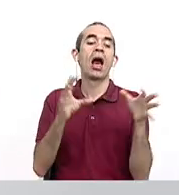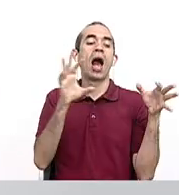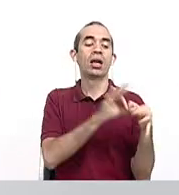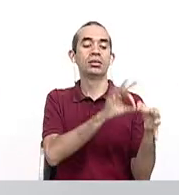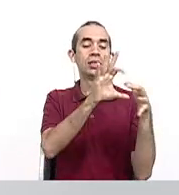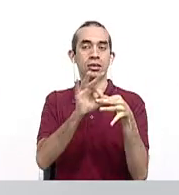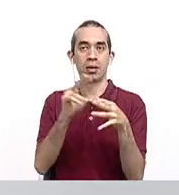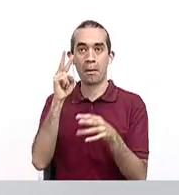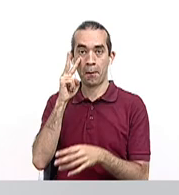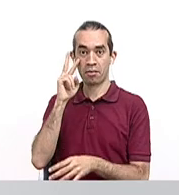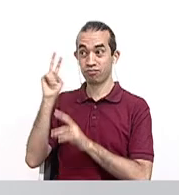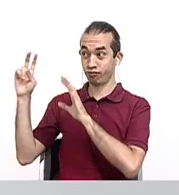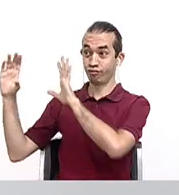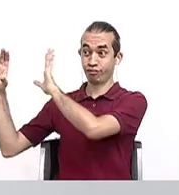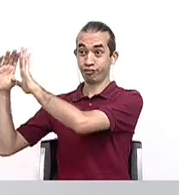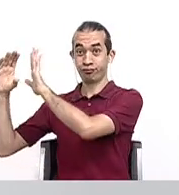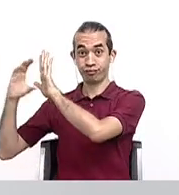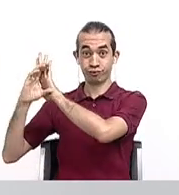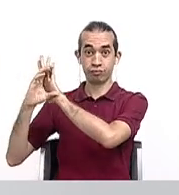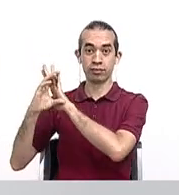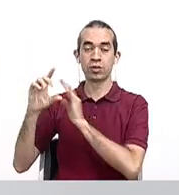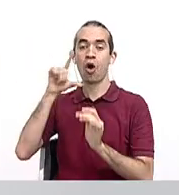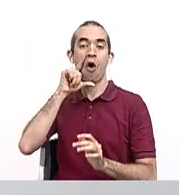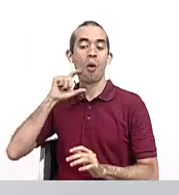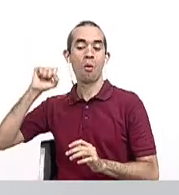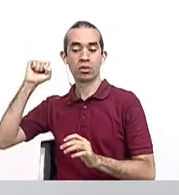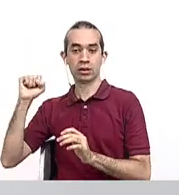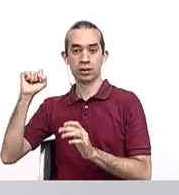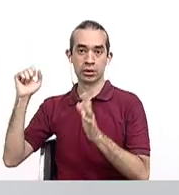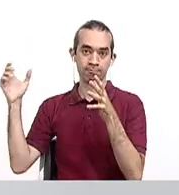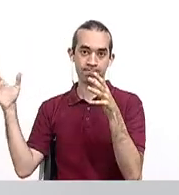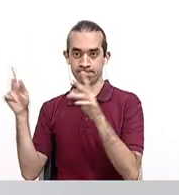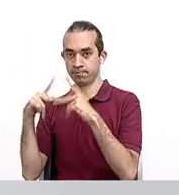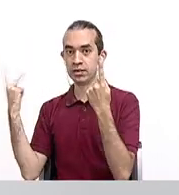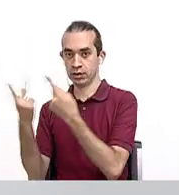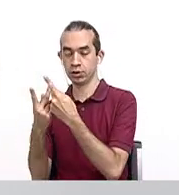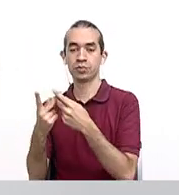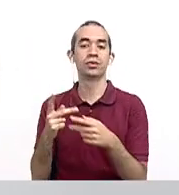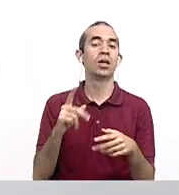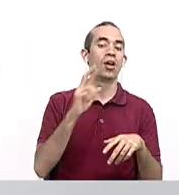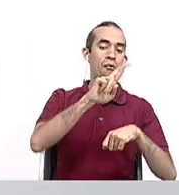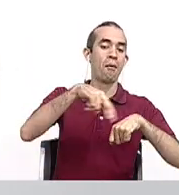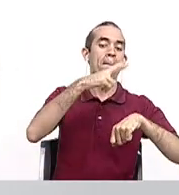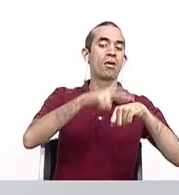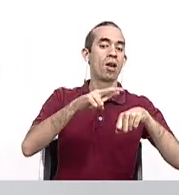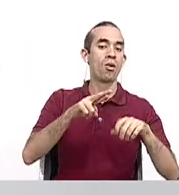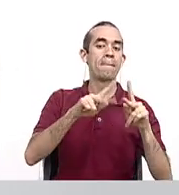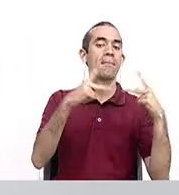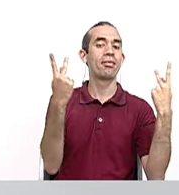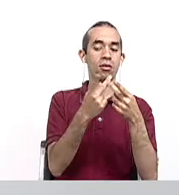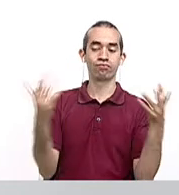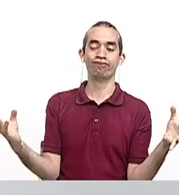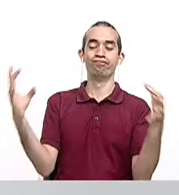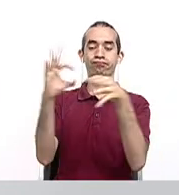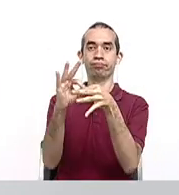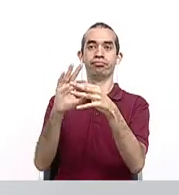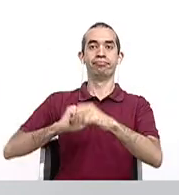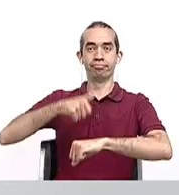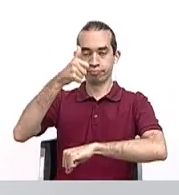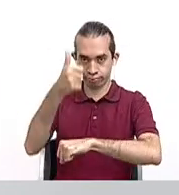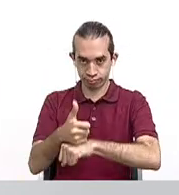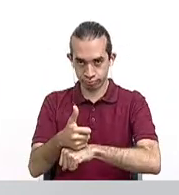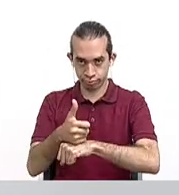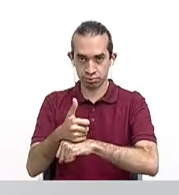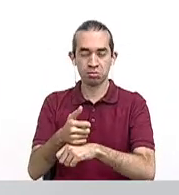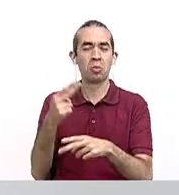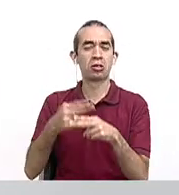lo pueden ver ahí a la izquierda el partido comunista se alía con el partido republicano y conforman algo que